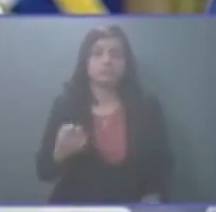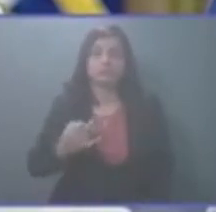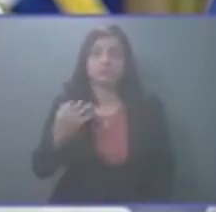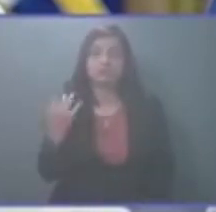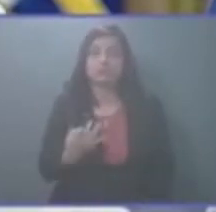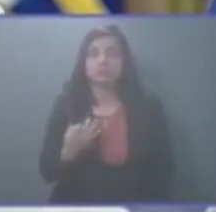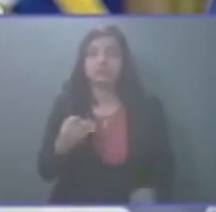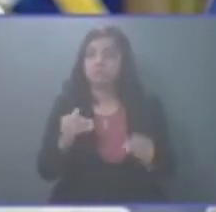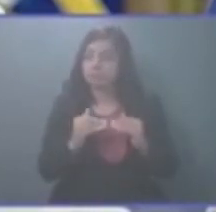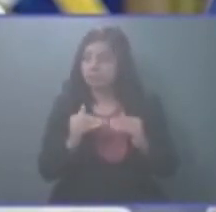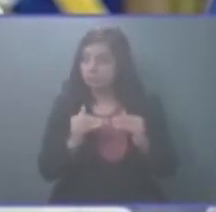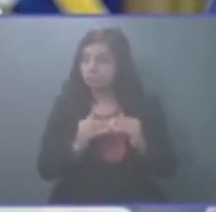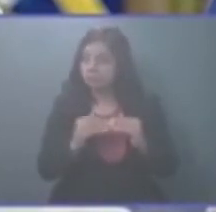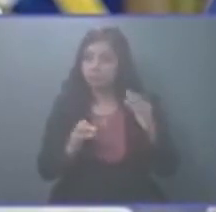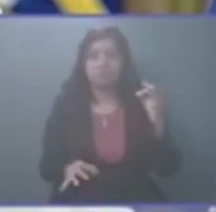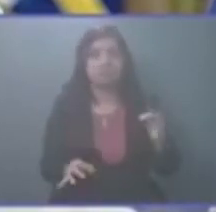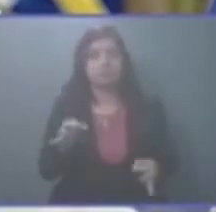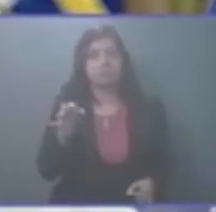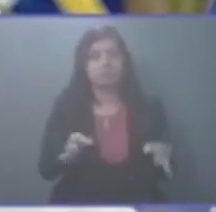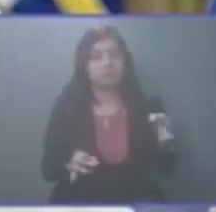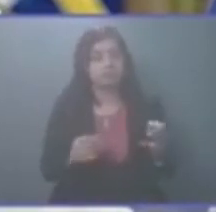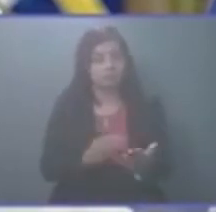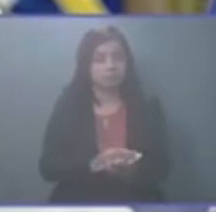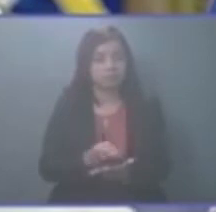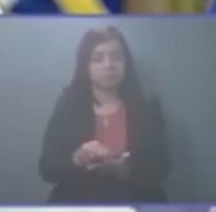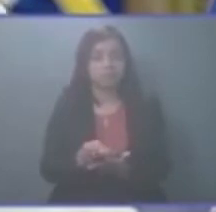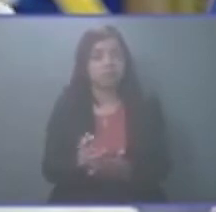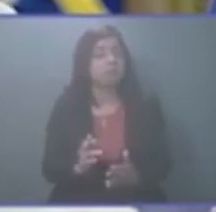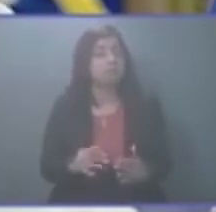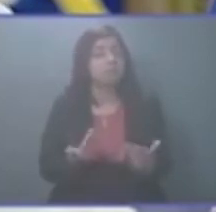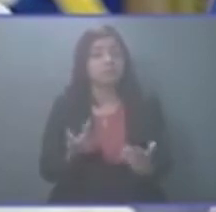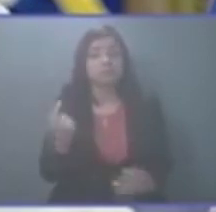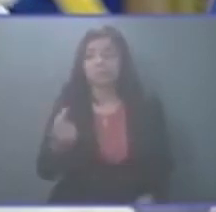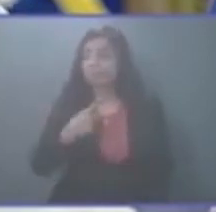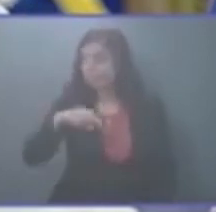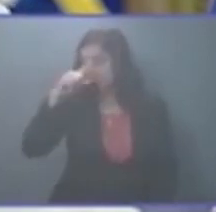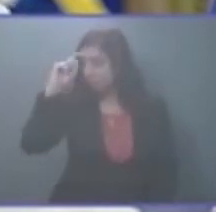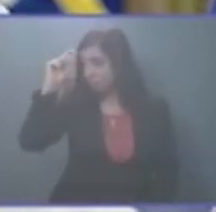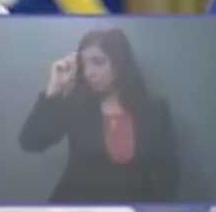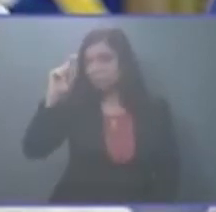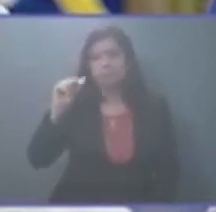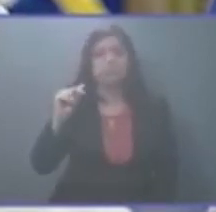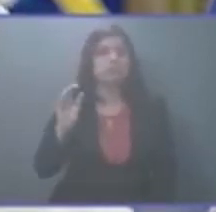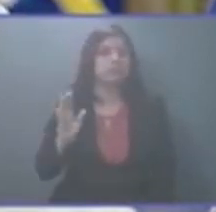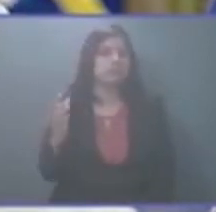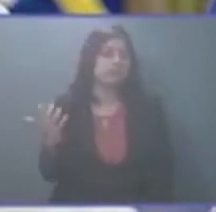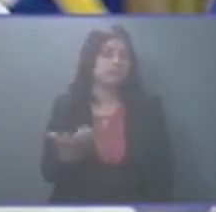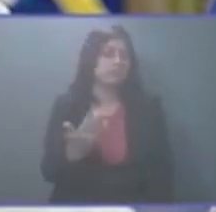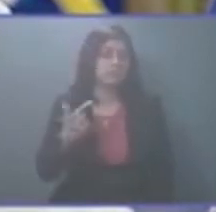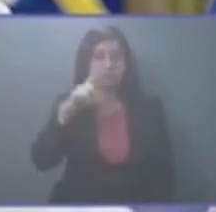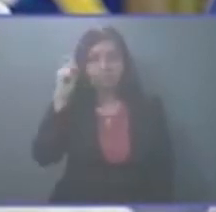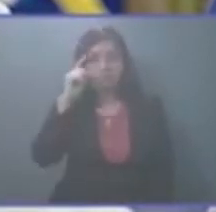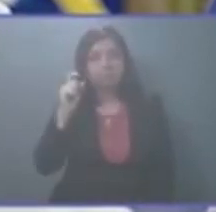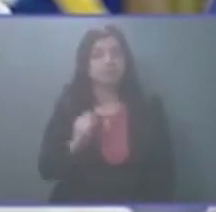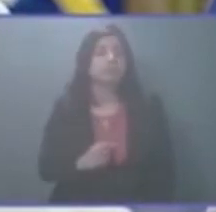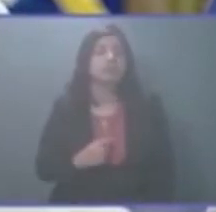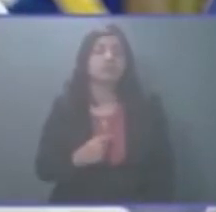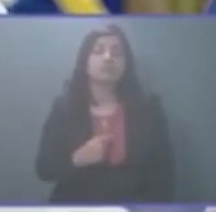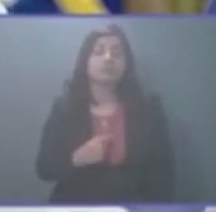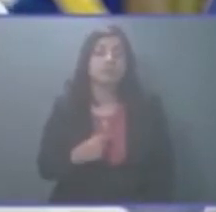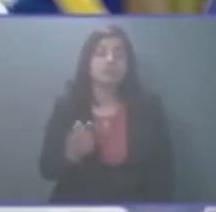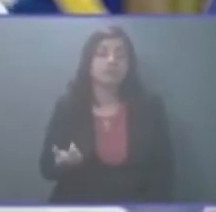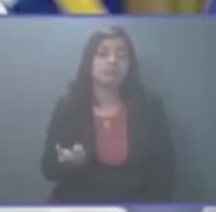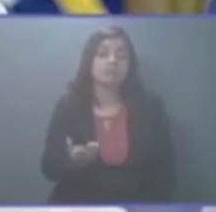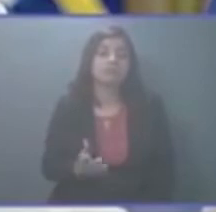por lo mismo justo transparente para todos los trabajadores y trabajadoras solamente